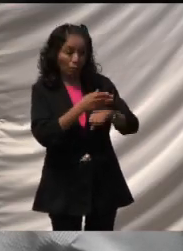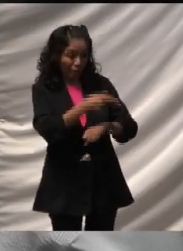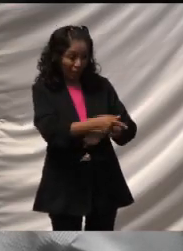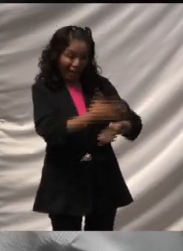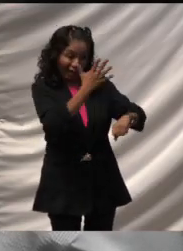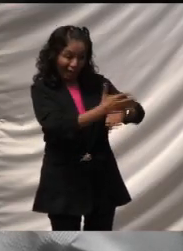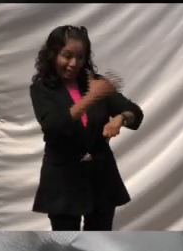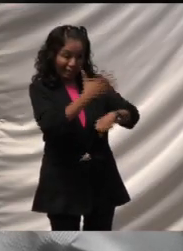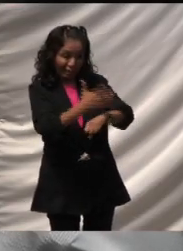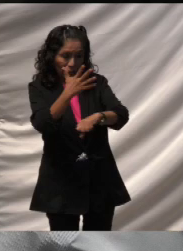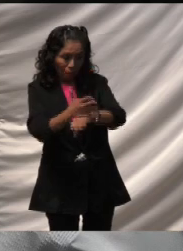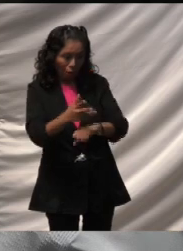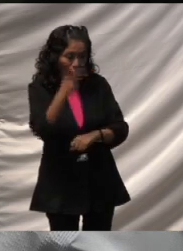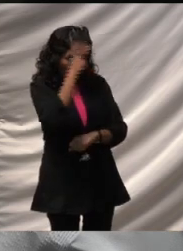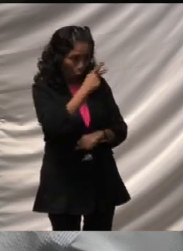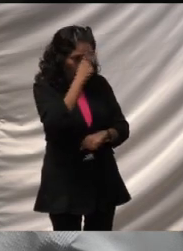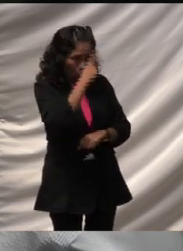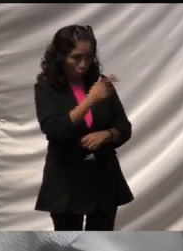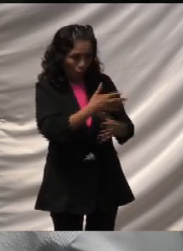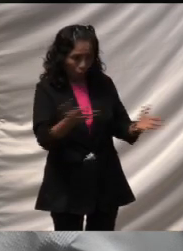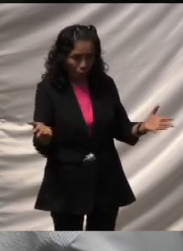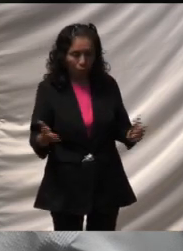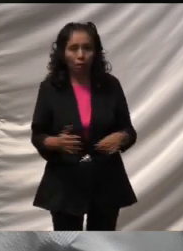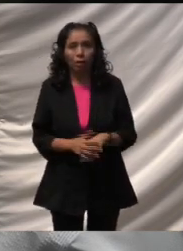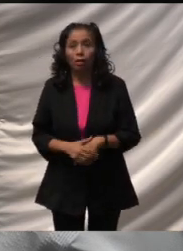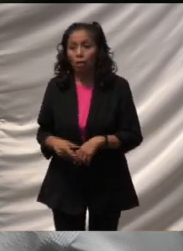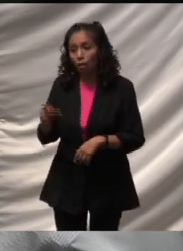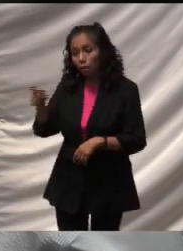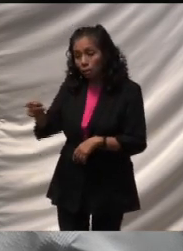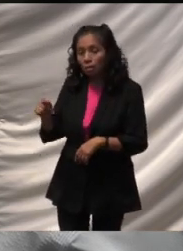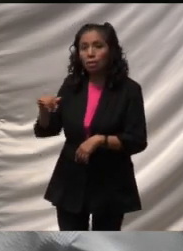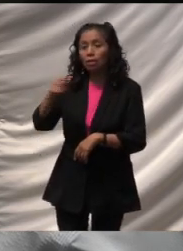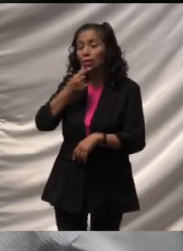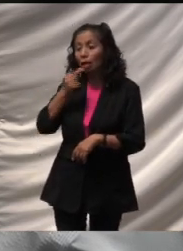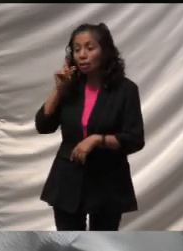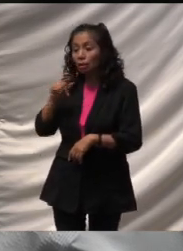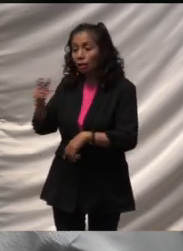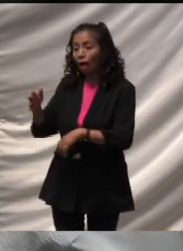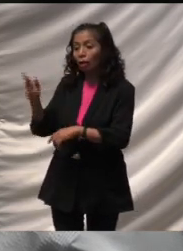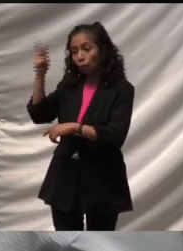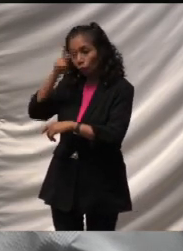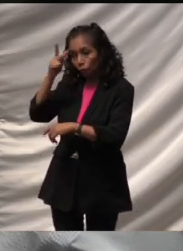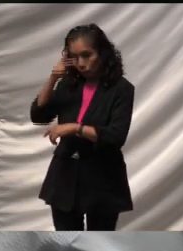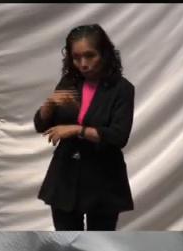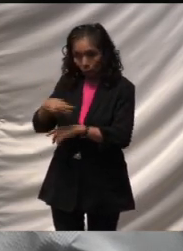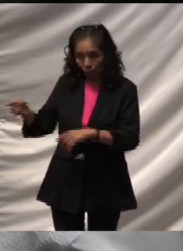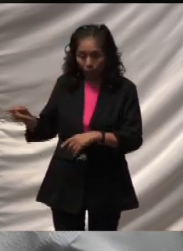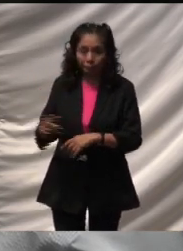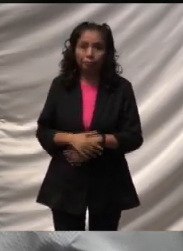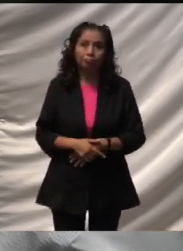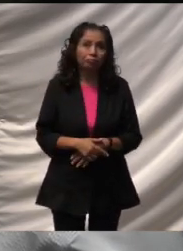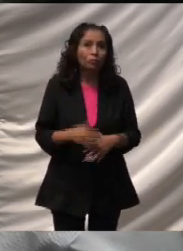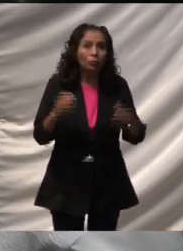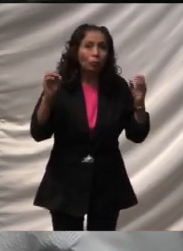y estarán con una psicóloga, y Juanita igual estará con una, resolvió la maestra. «Está bien.